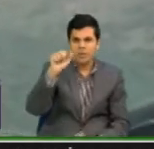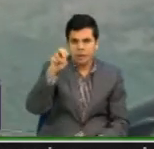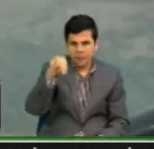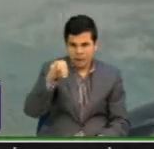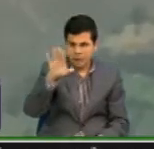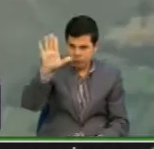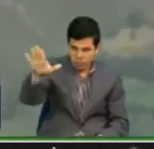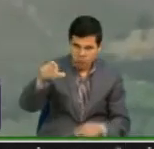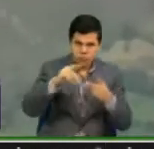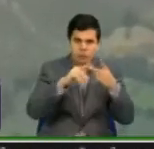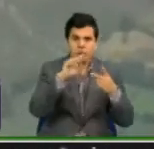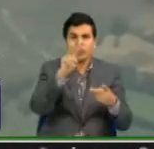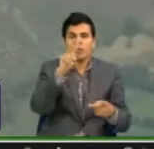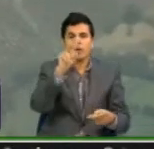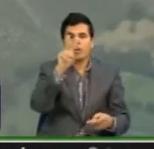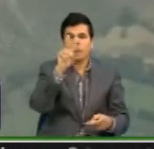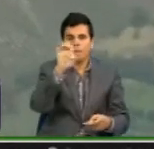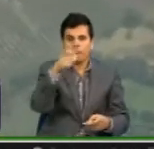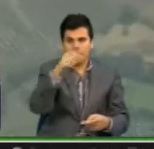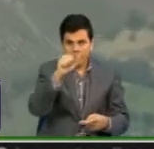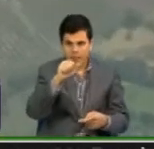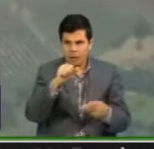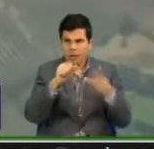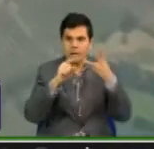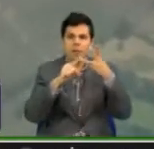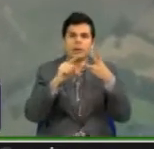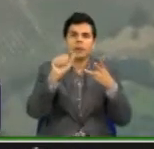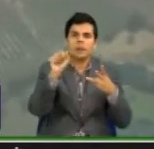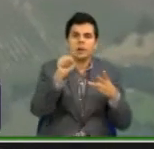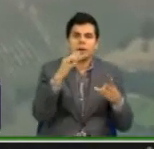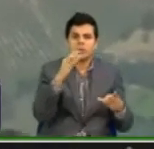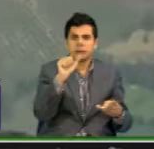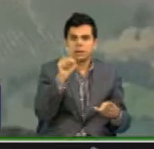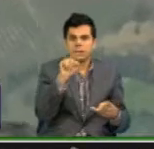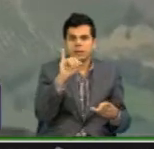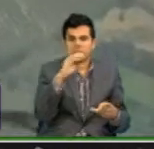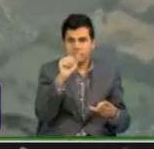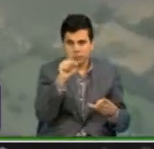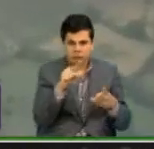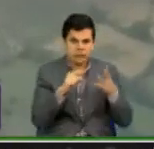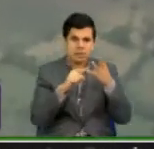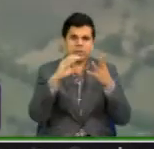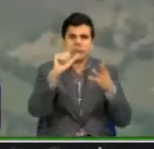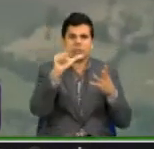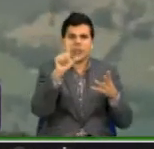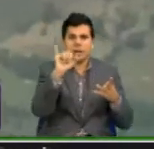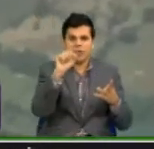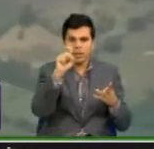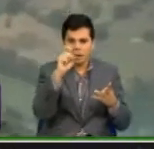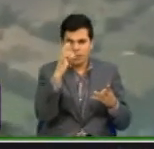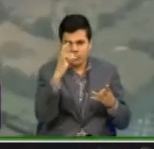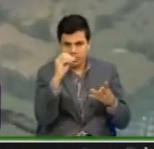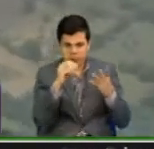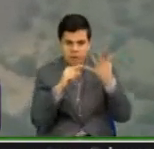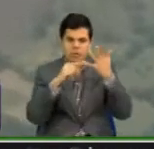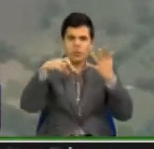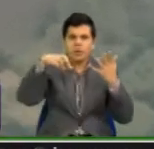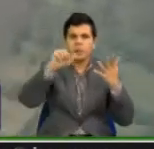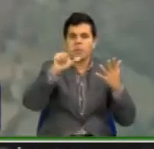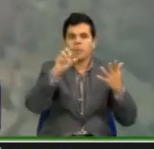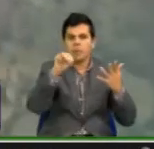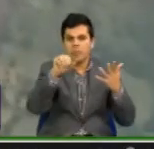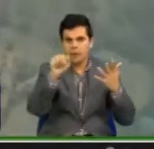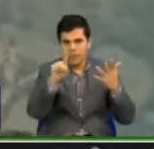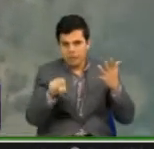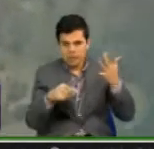ábrego la vega de san antonio y las básicas de la playa san juan de san calixto y la vereda las palmas san